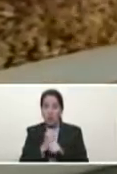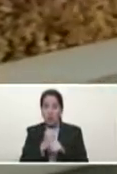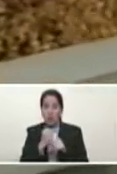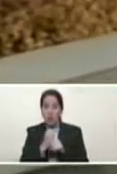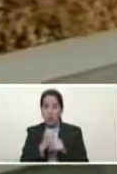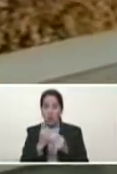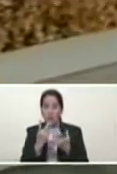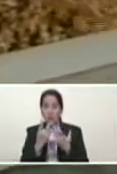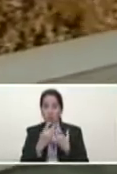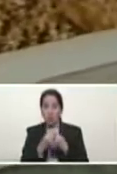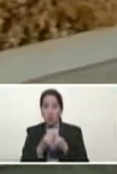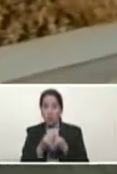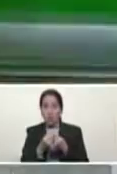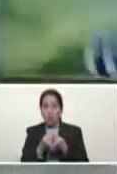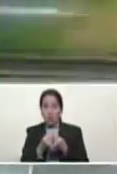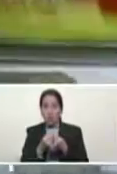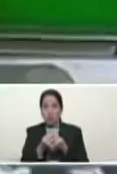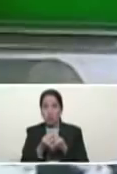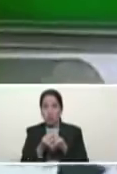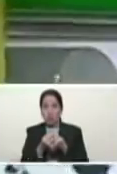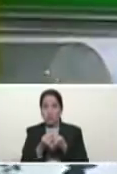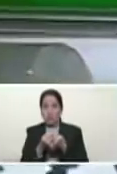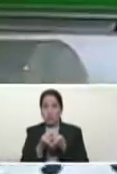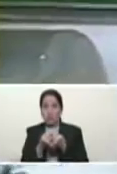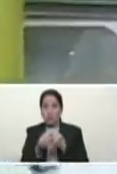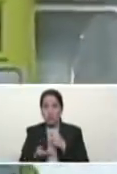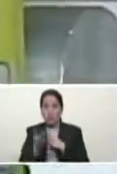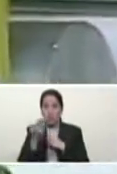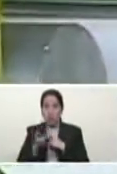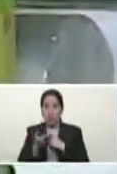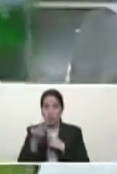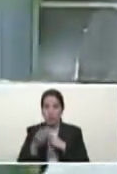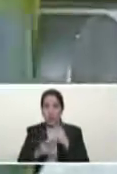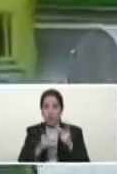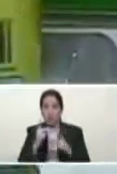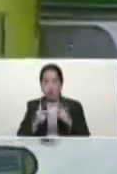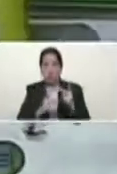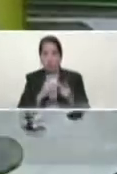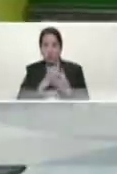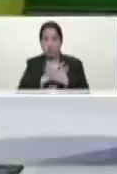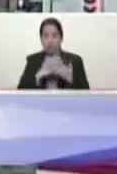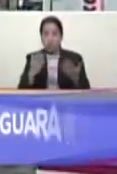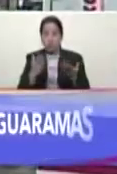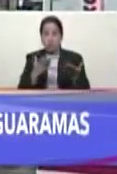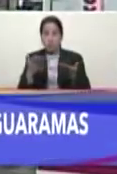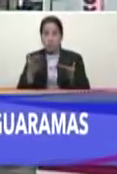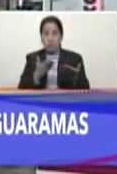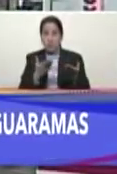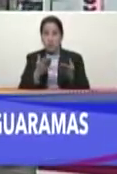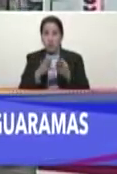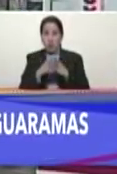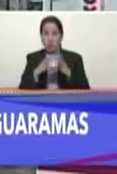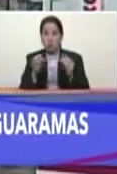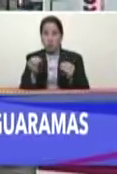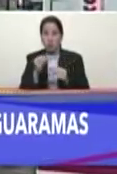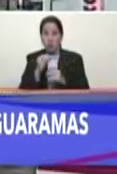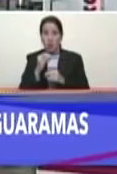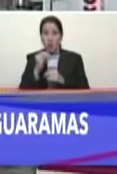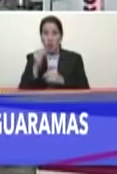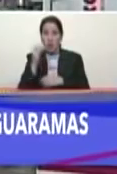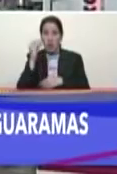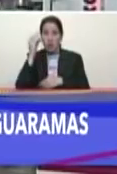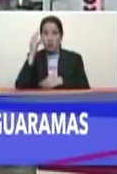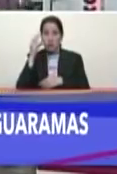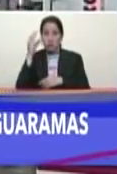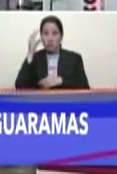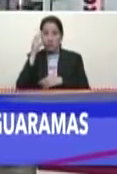esta importante unidad productiva al servicio del pueblo con toda la capacidad del 100%. En